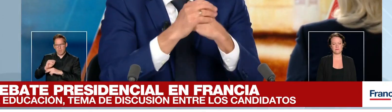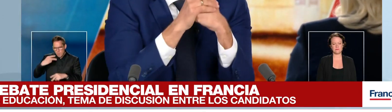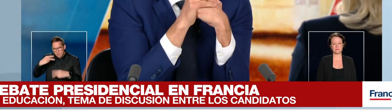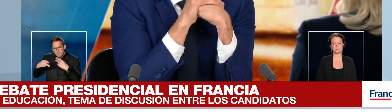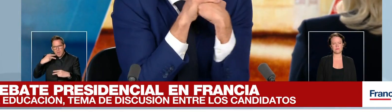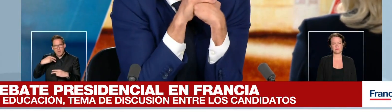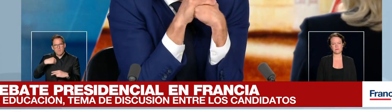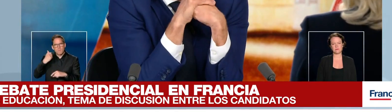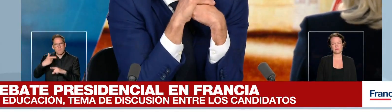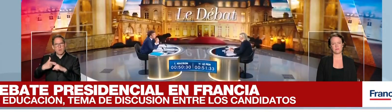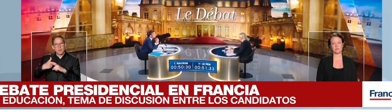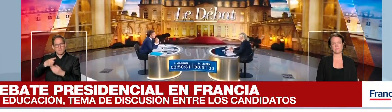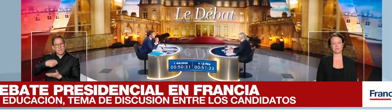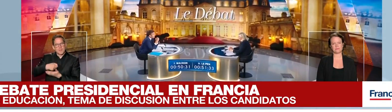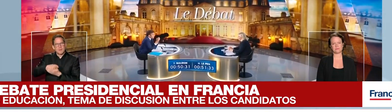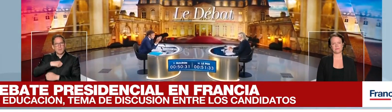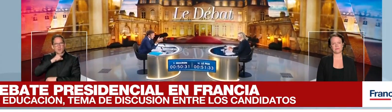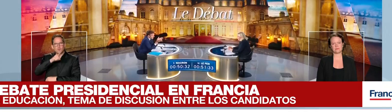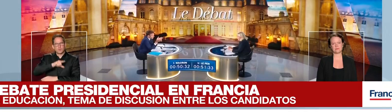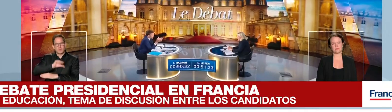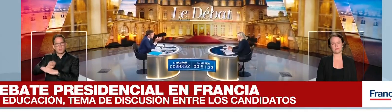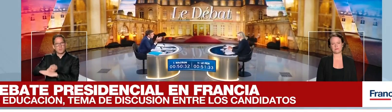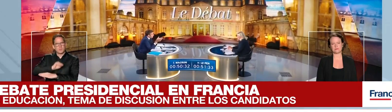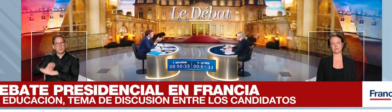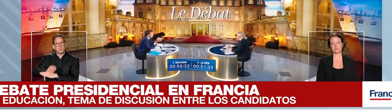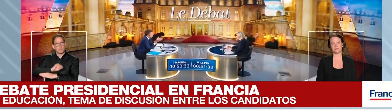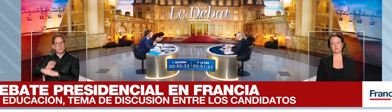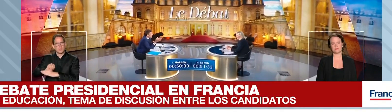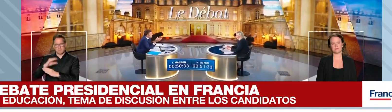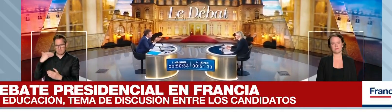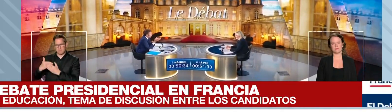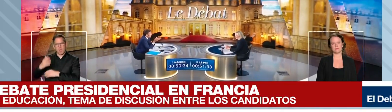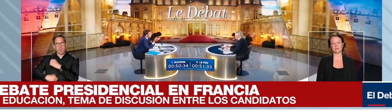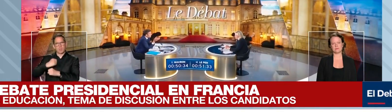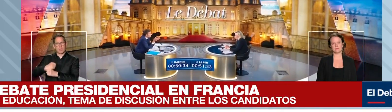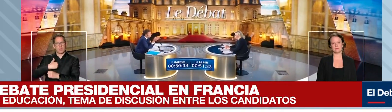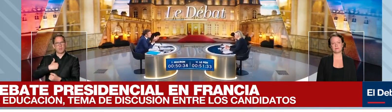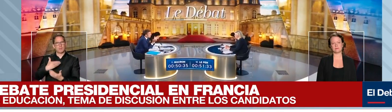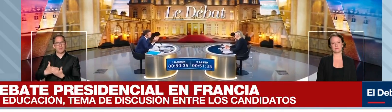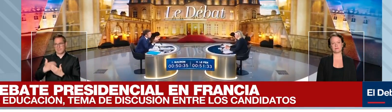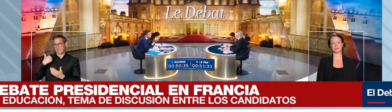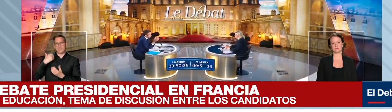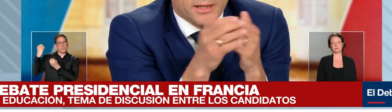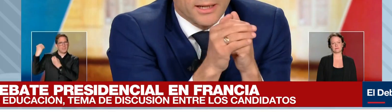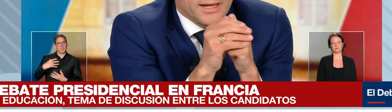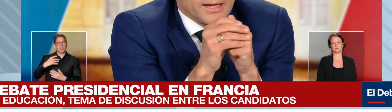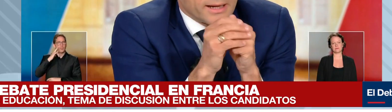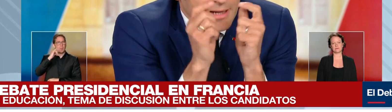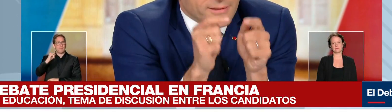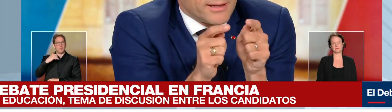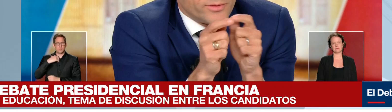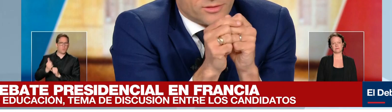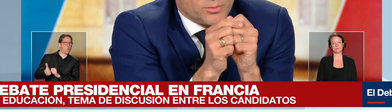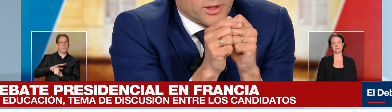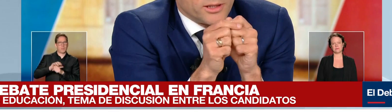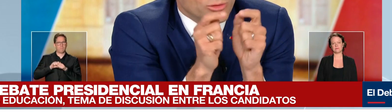día a estos niños y permitirles tener una vida más correcta. Porque lo que acabamos de vivir fue una pandemia que no habíamos vivido en un